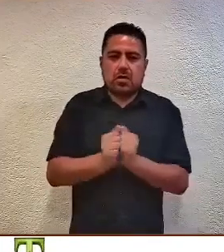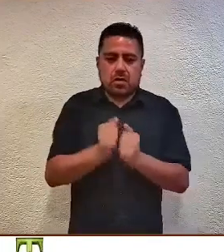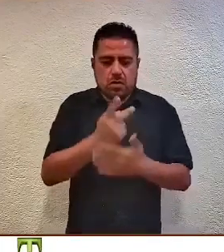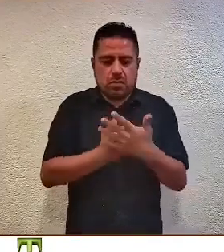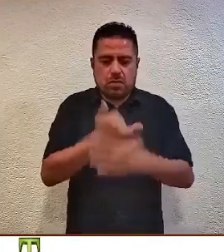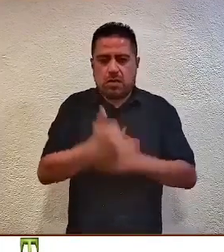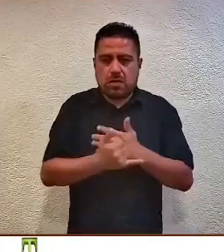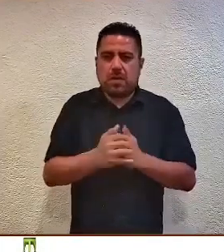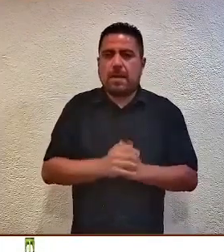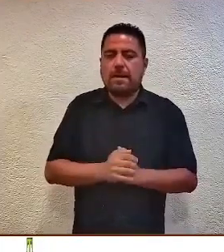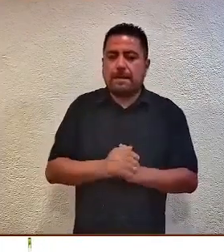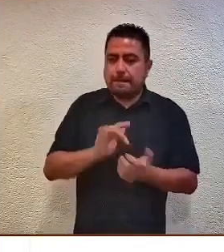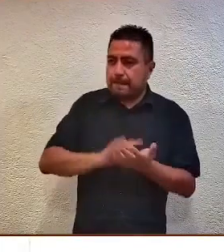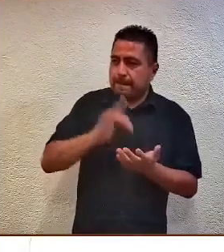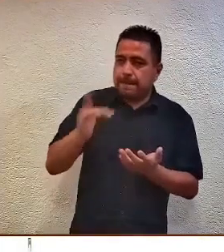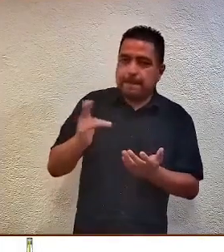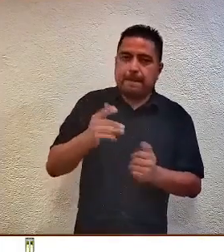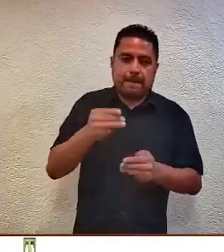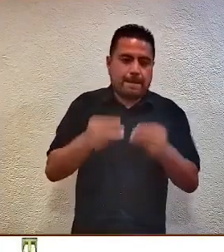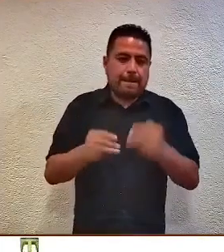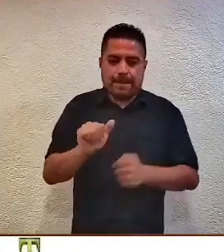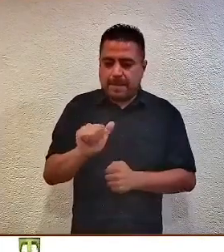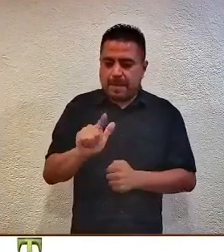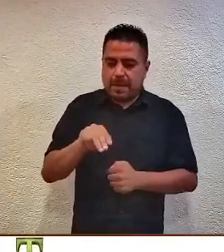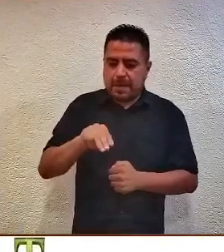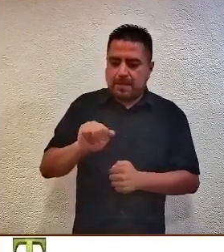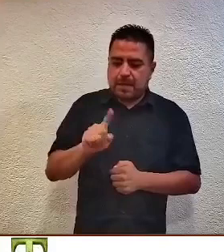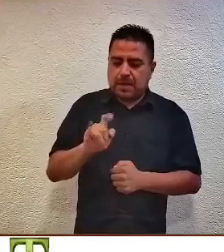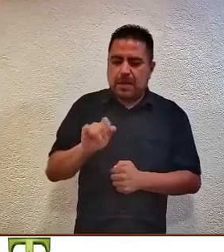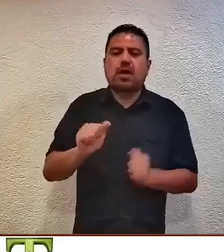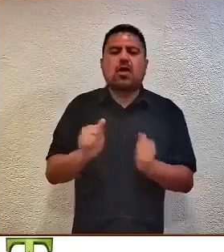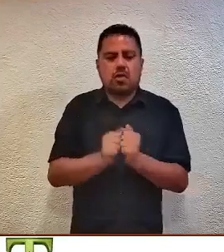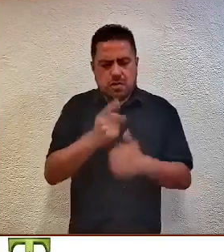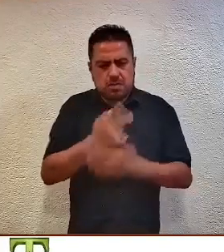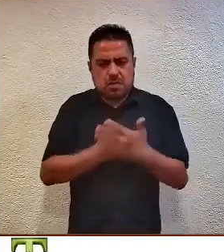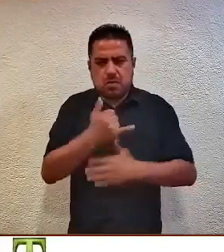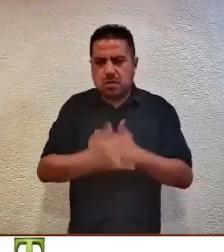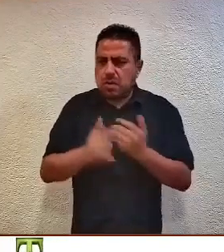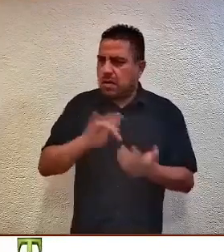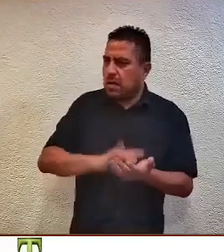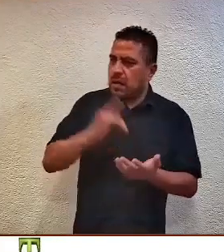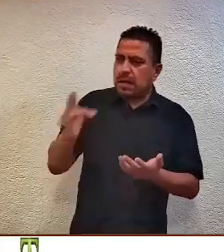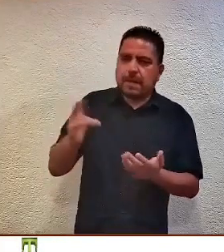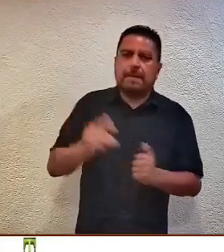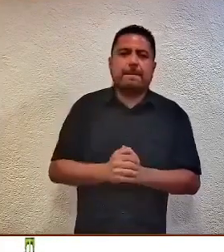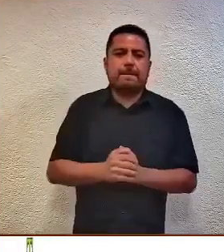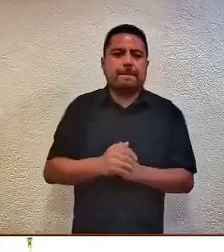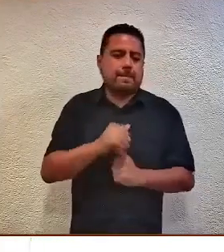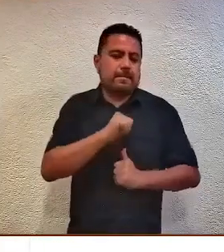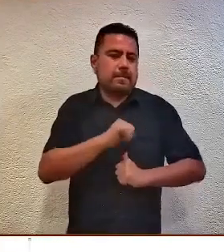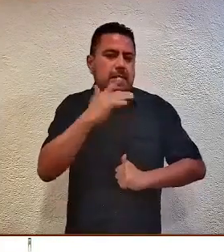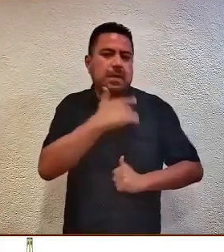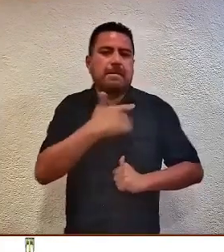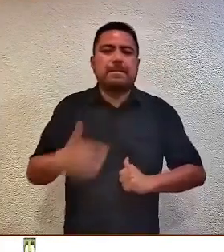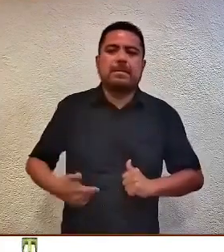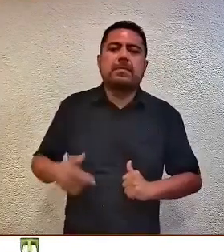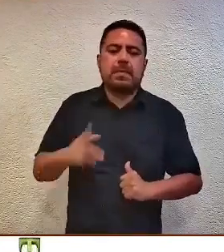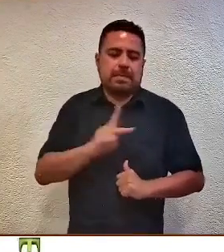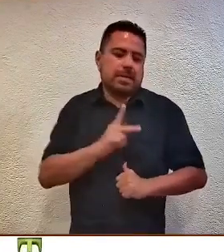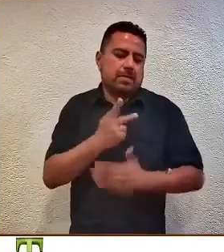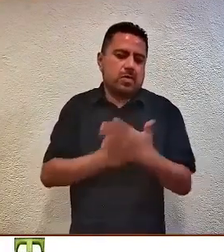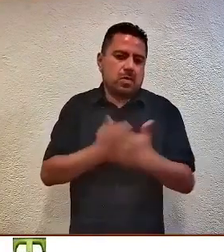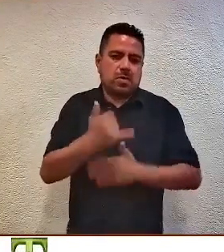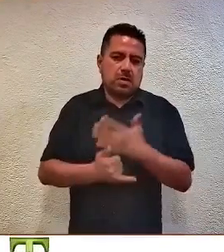proyecto. Gracias, magistrado. Magistrada Almadelia Eugenia Alcaraz. Con el proyecto. Gracias, magistrada. Magistrada ponente Evelyn Rodríguez Chinol. Es mi